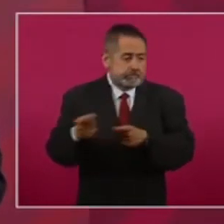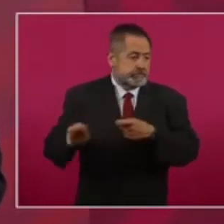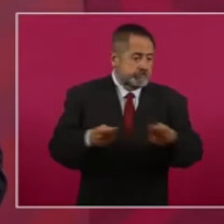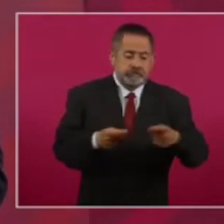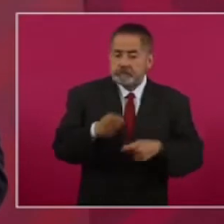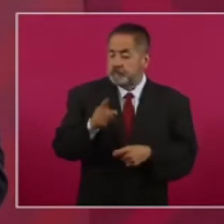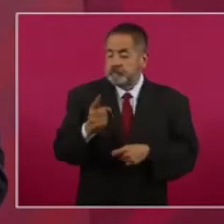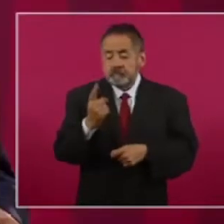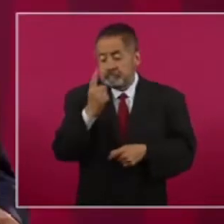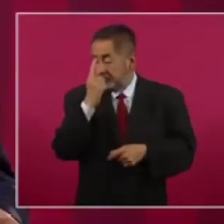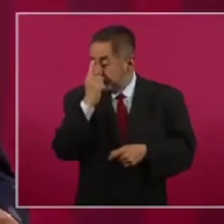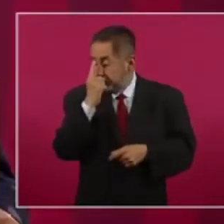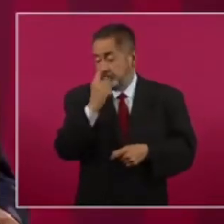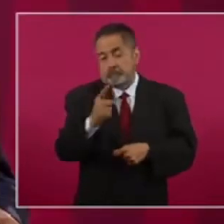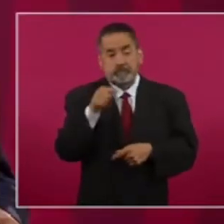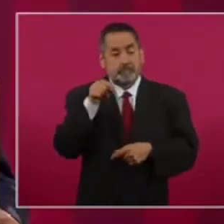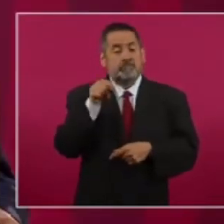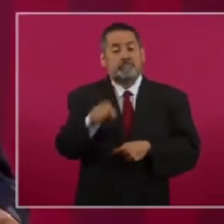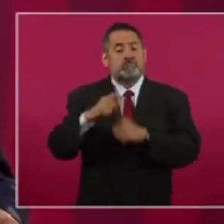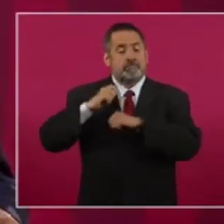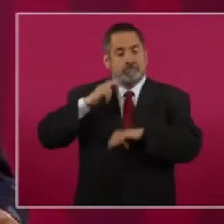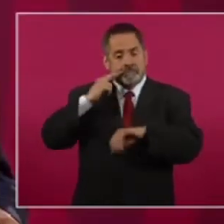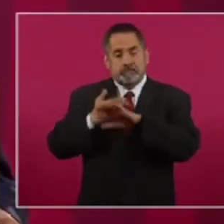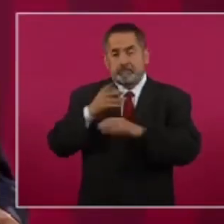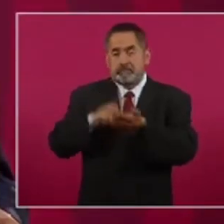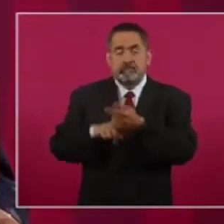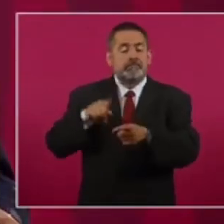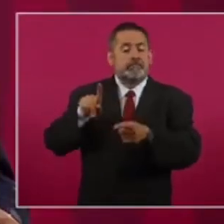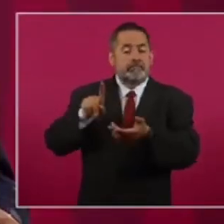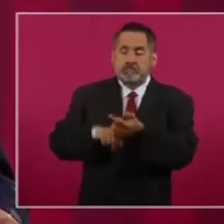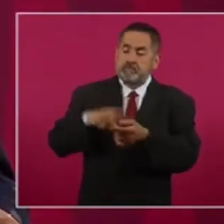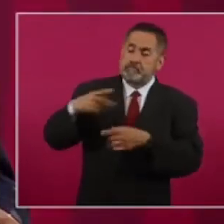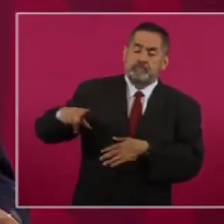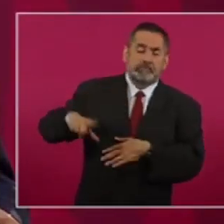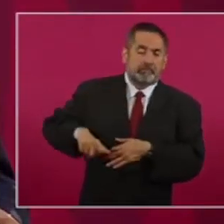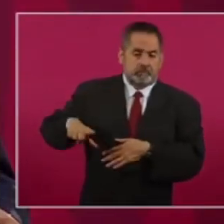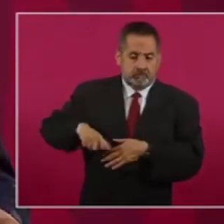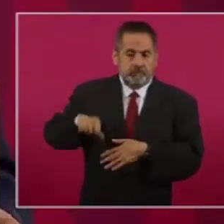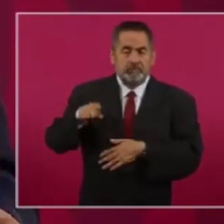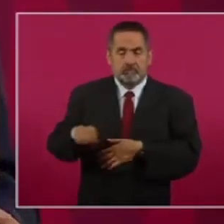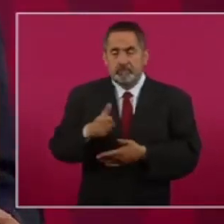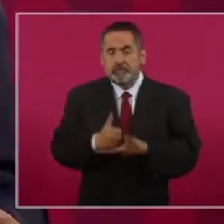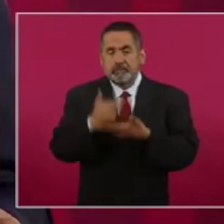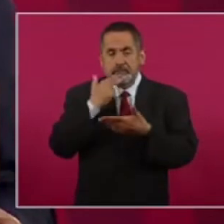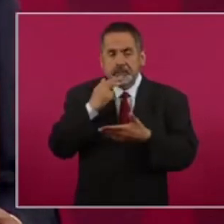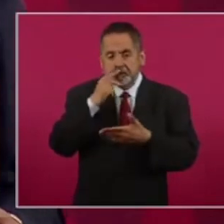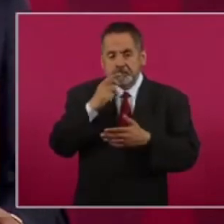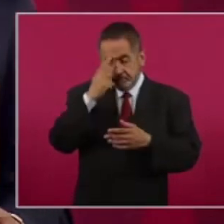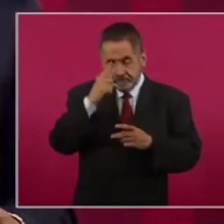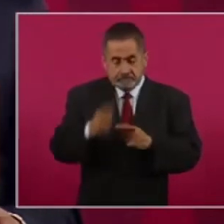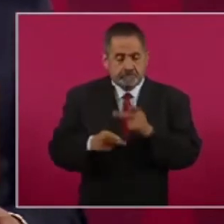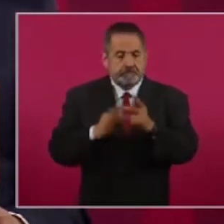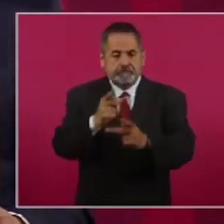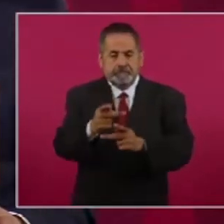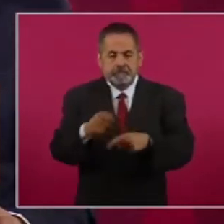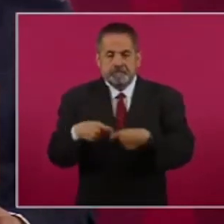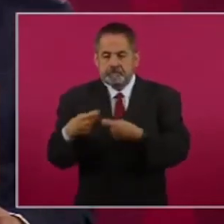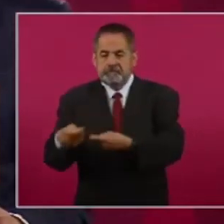única institución pública para entregar los